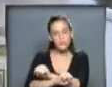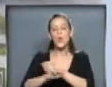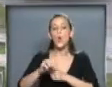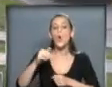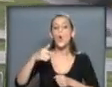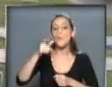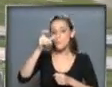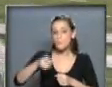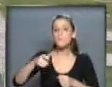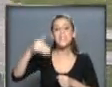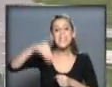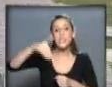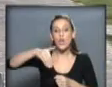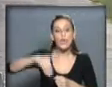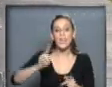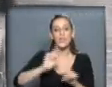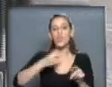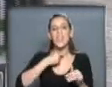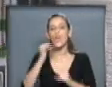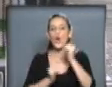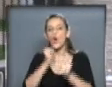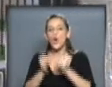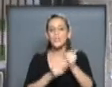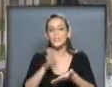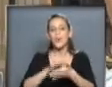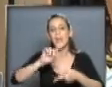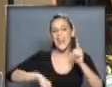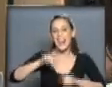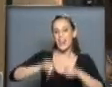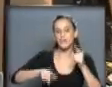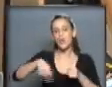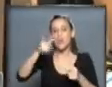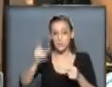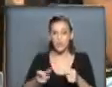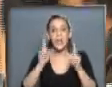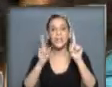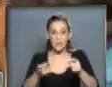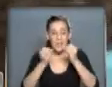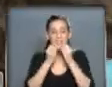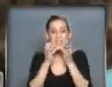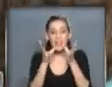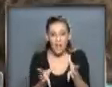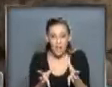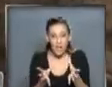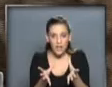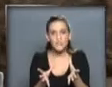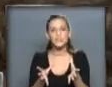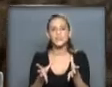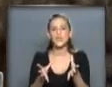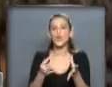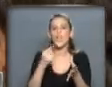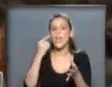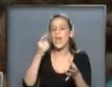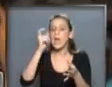Migliore evitó dar detalles sobre su vínculo con Massaro y la declaración del miércoles ante el juez Manuel de Campos, quien accedió a su